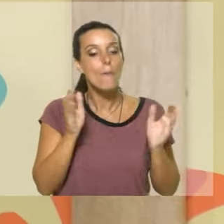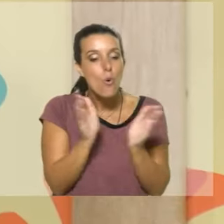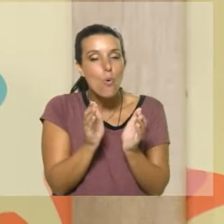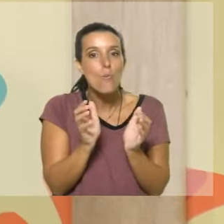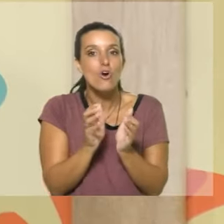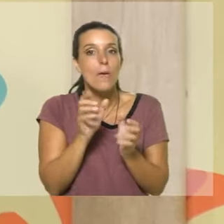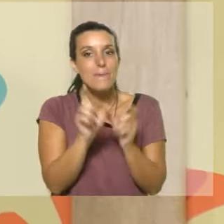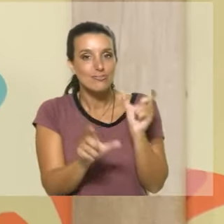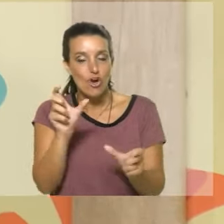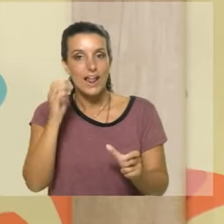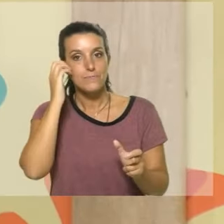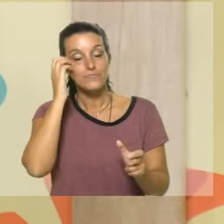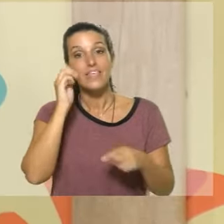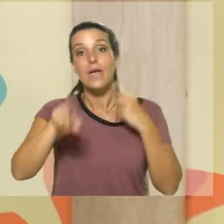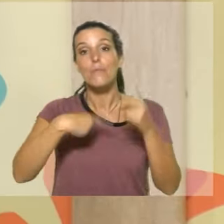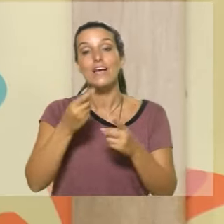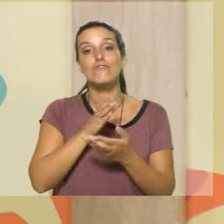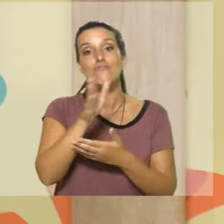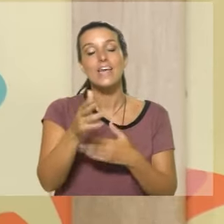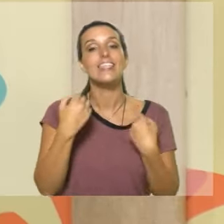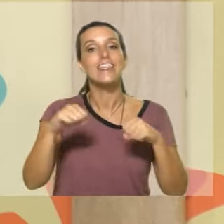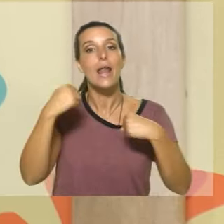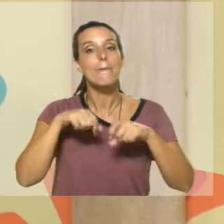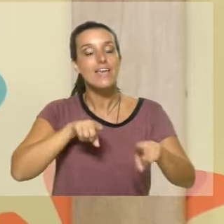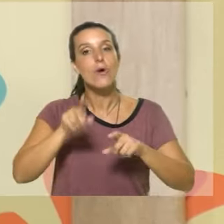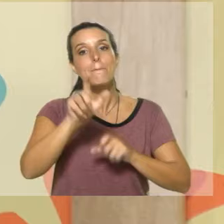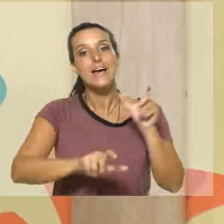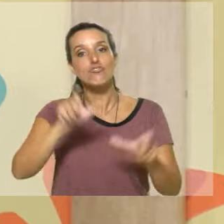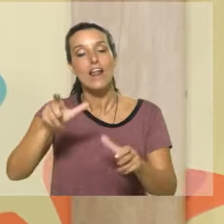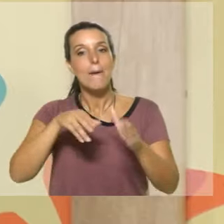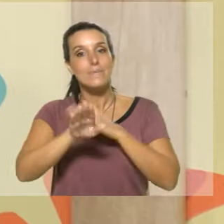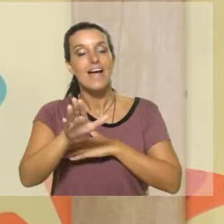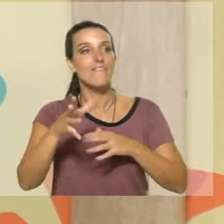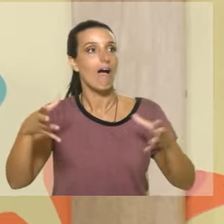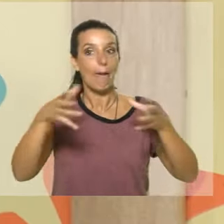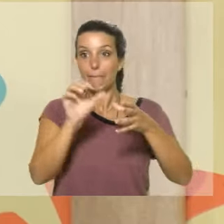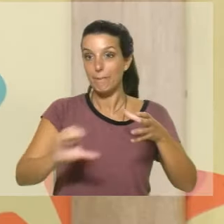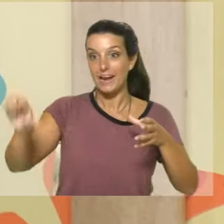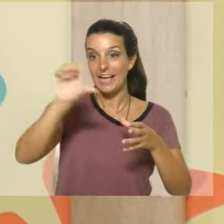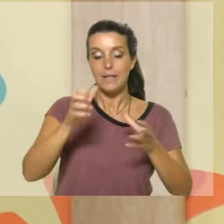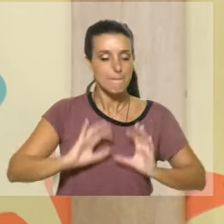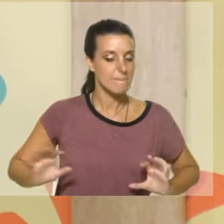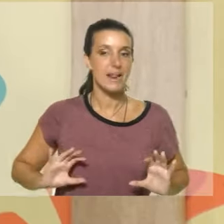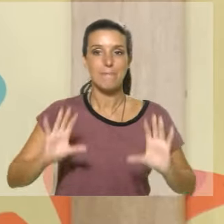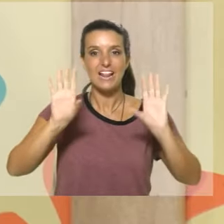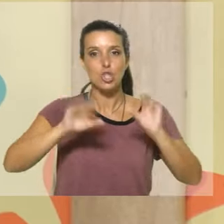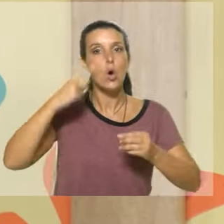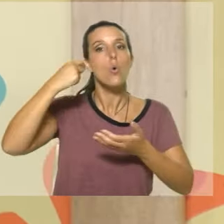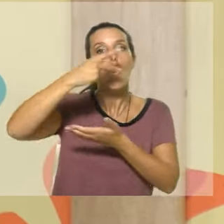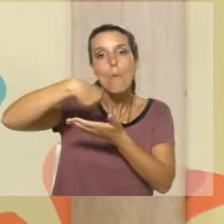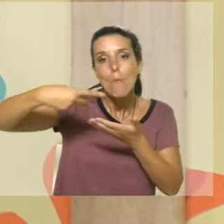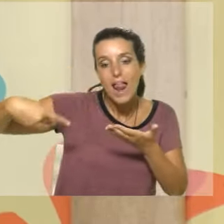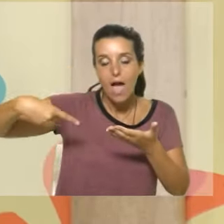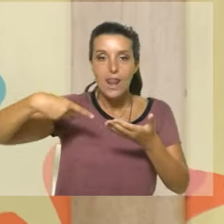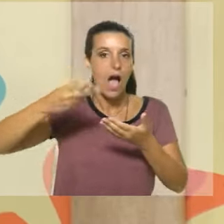personas eh luego estuve en la parte de entrenamiento cuando las personas ingresaban a la compañía preparé todo un plan de coaching en ese